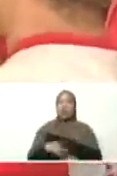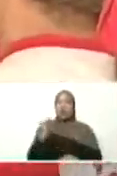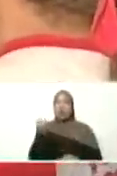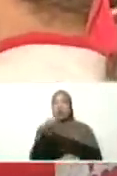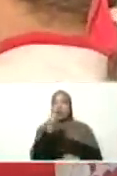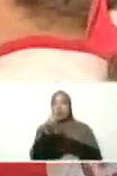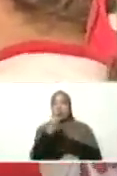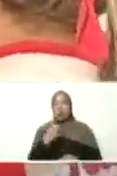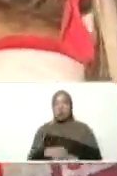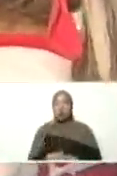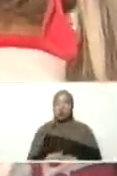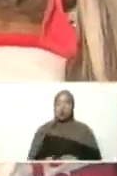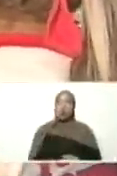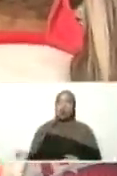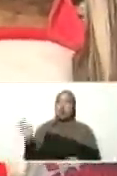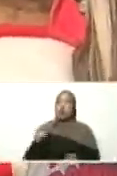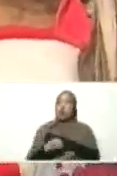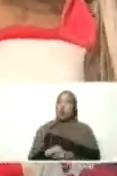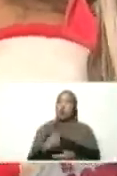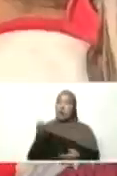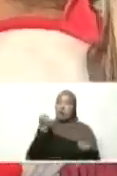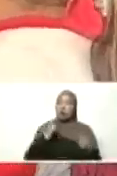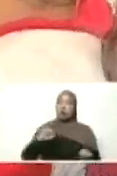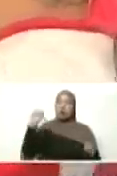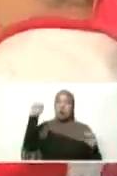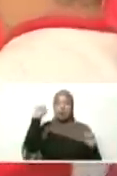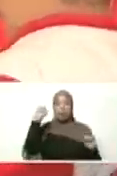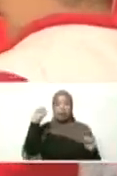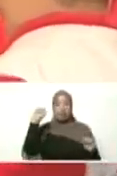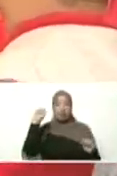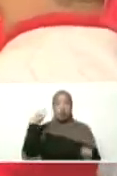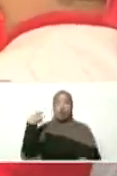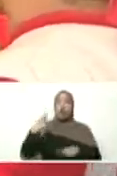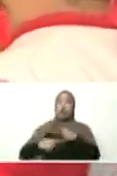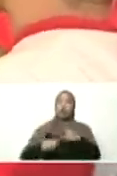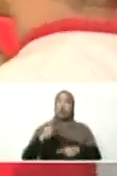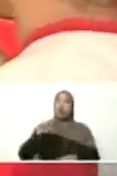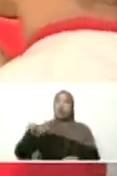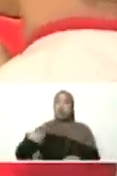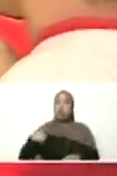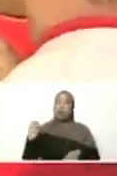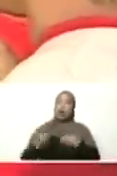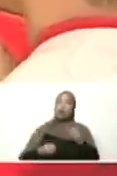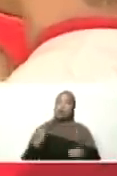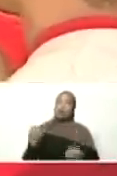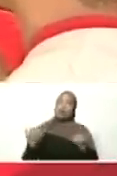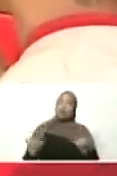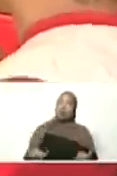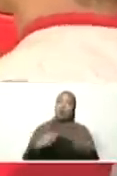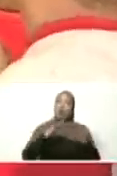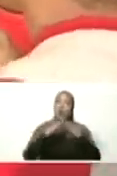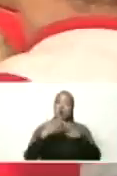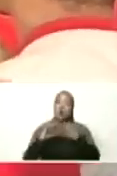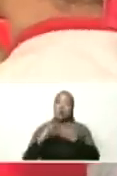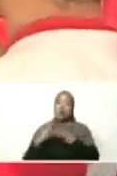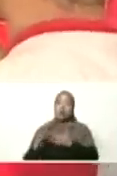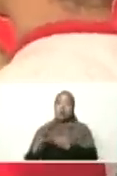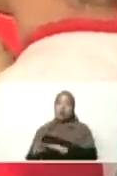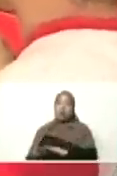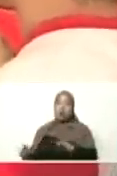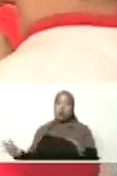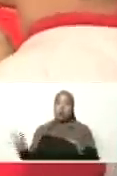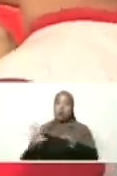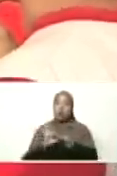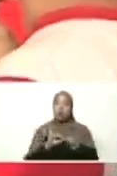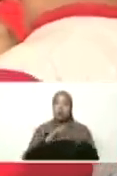injerto, que una vez que algo esté consolidado hay que multiplicarlo. Eso es lo que nosotros hacemos desde aquí, desde la comuna del Maizal, con la Unión